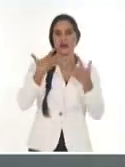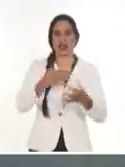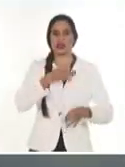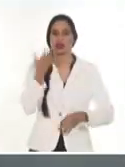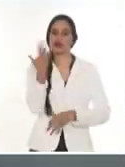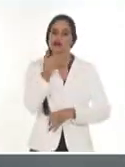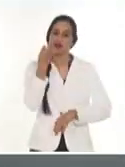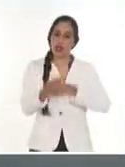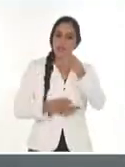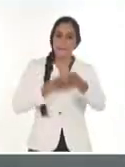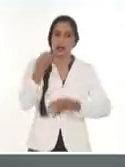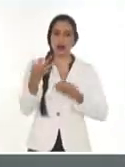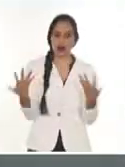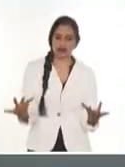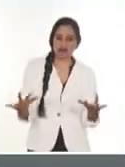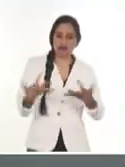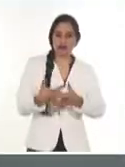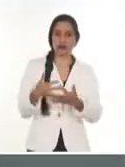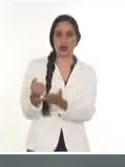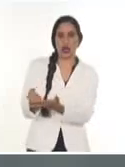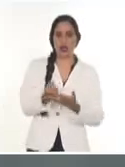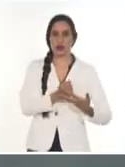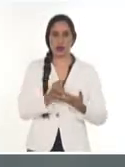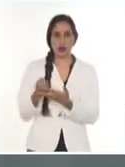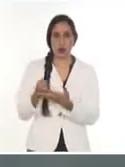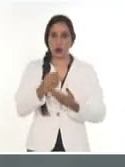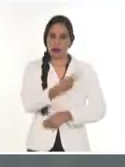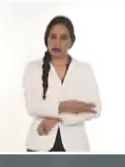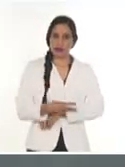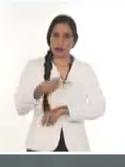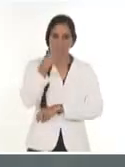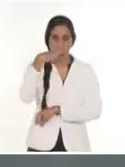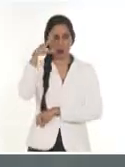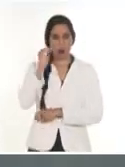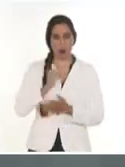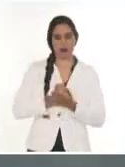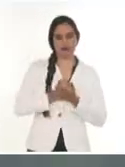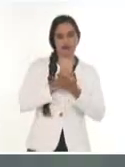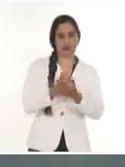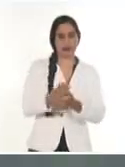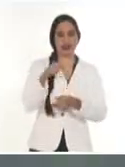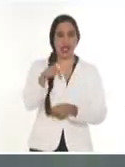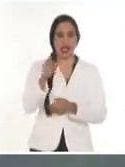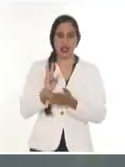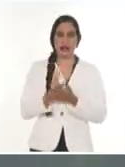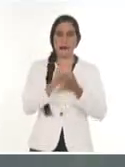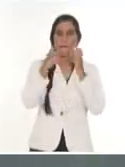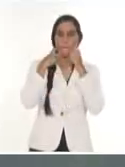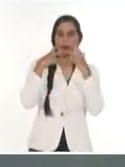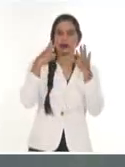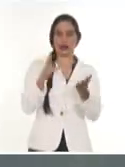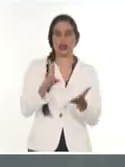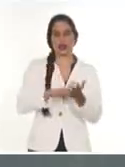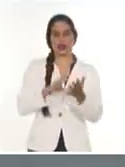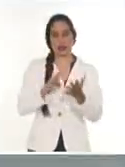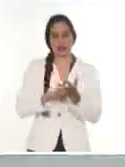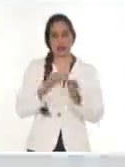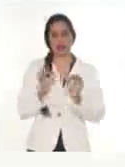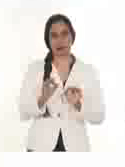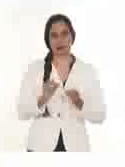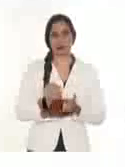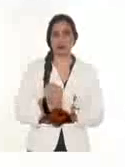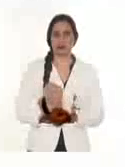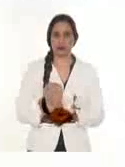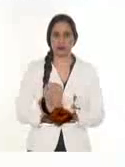solidaridad mundial con Cuba en su lucha contra el bloqueo estadounidense al reunirse con el ministro de Relaciones Exteriores de Cuba, Bruno Rodríguez Parrilla.